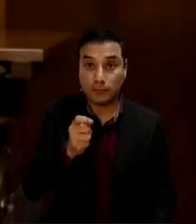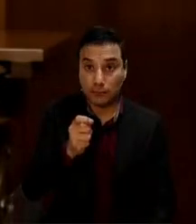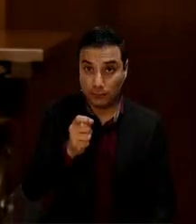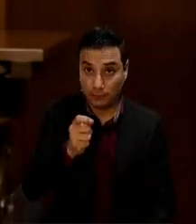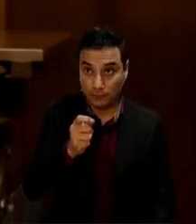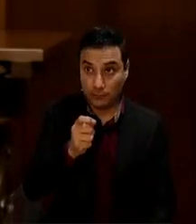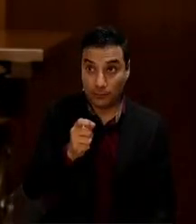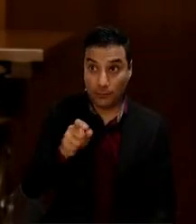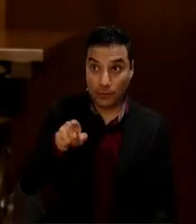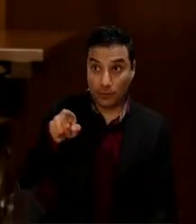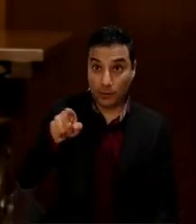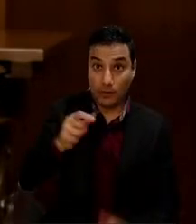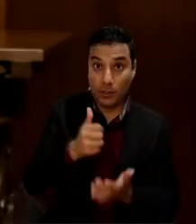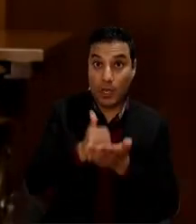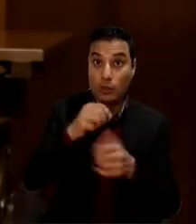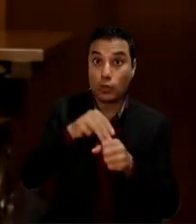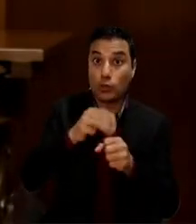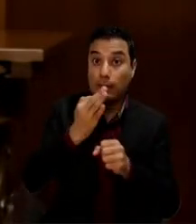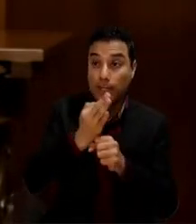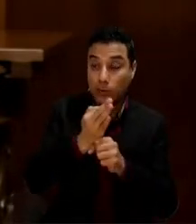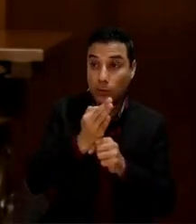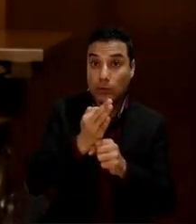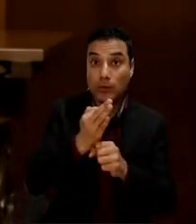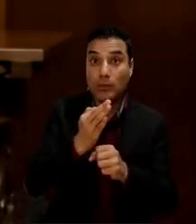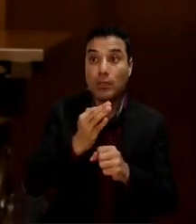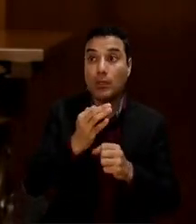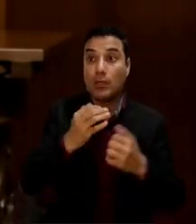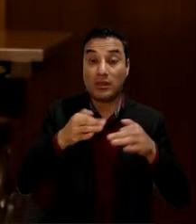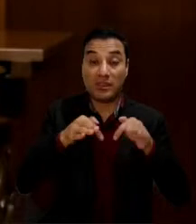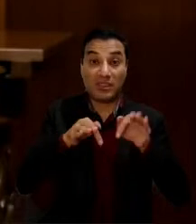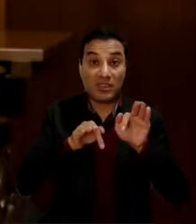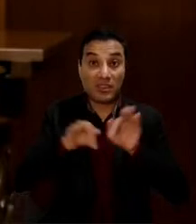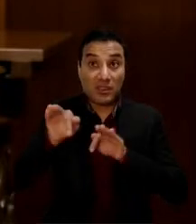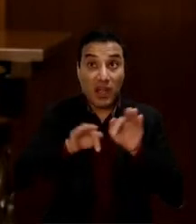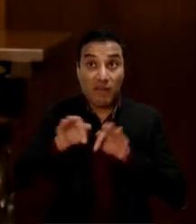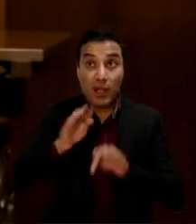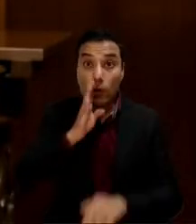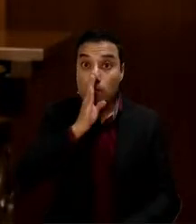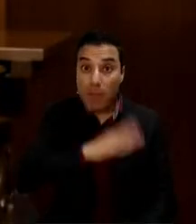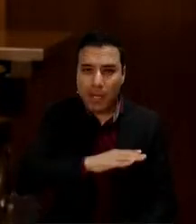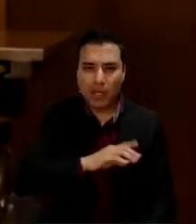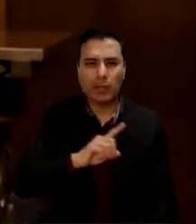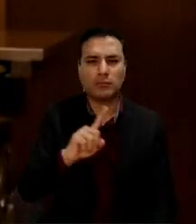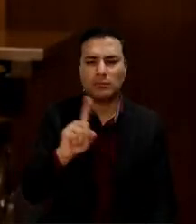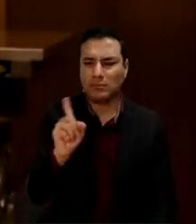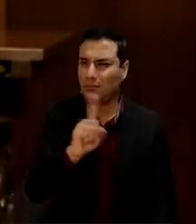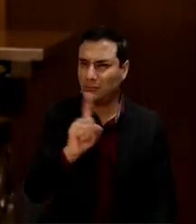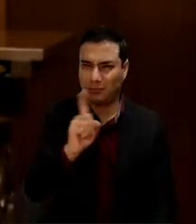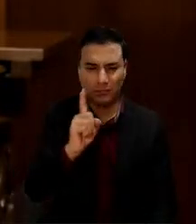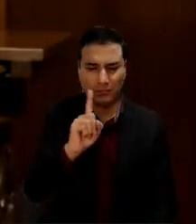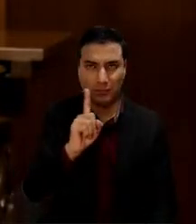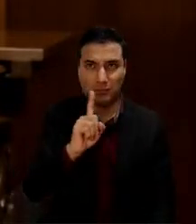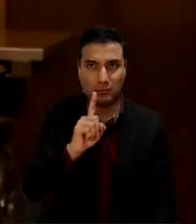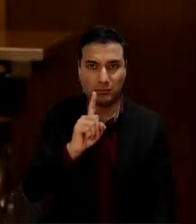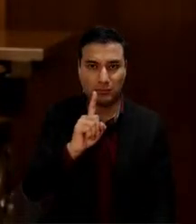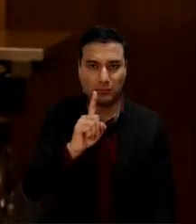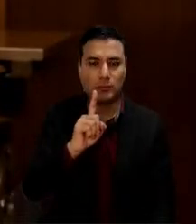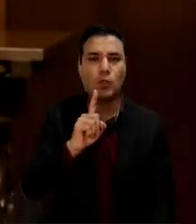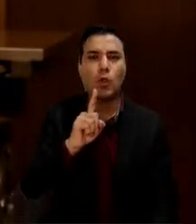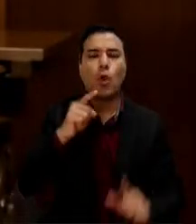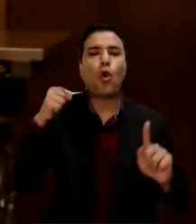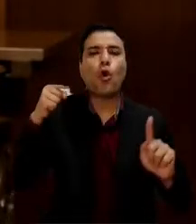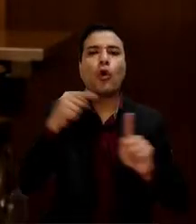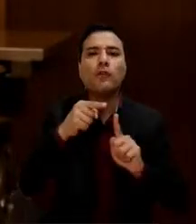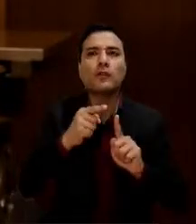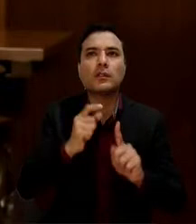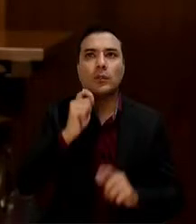la labor que realizan las y los ediles que conforman el cabildo de cada ayuntamiento, sino que se trata de